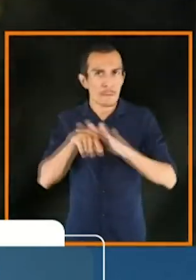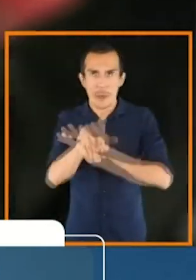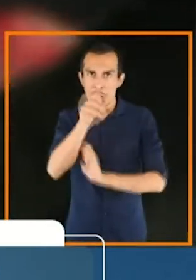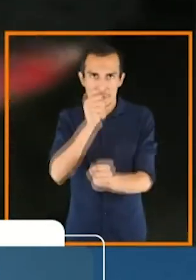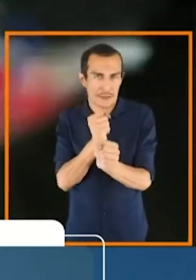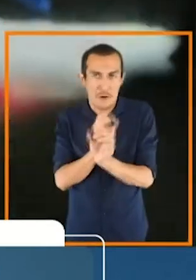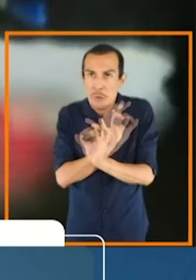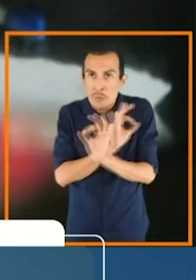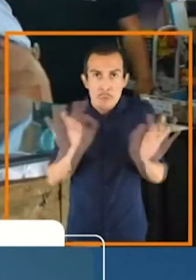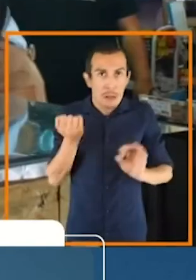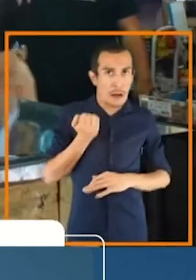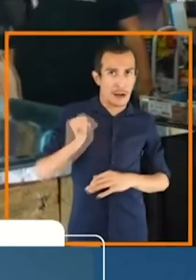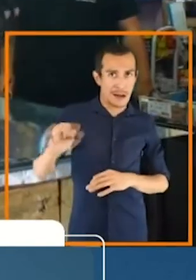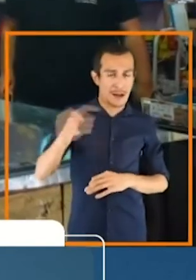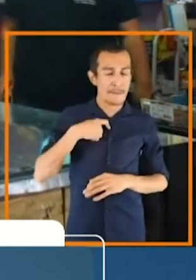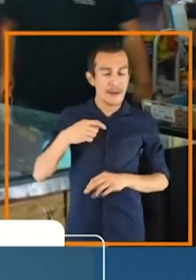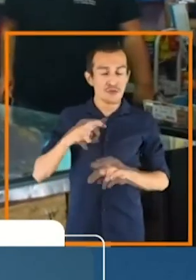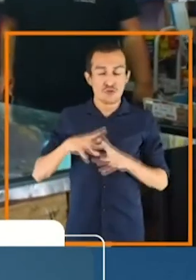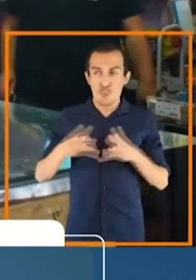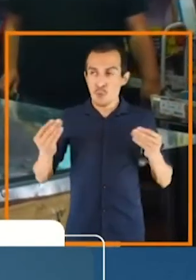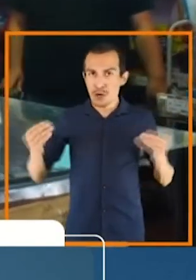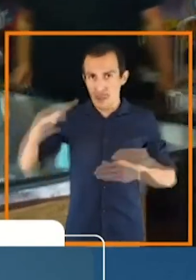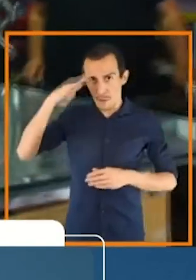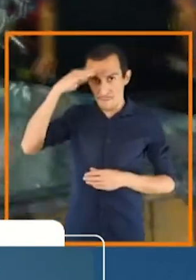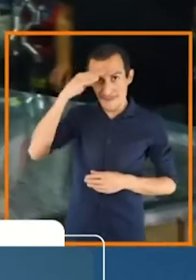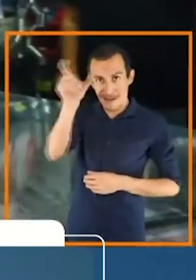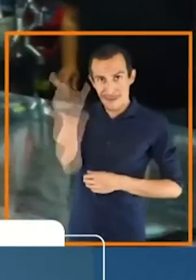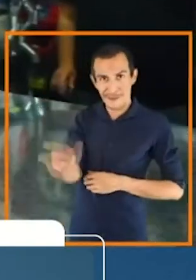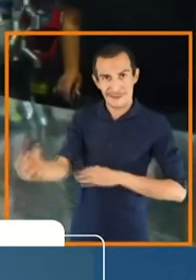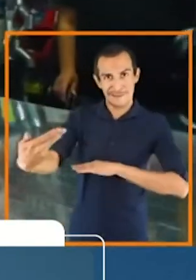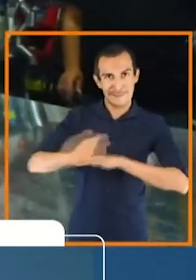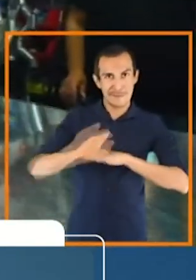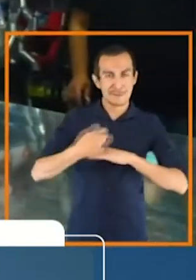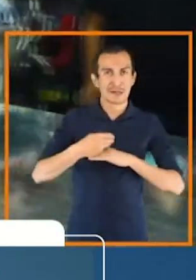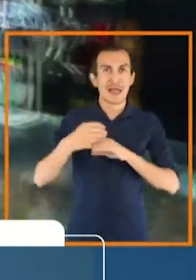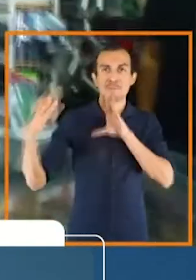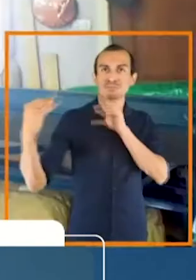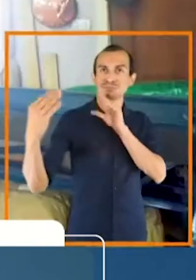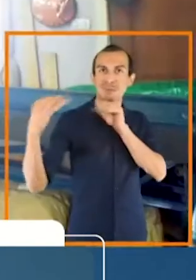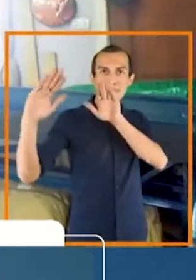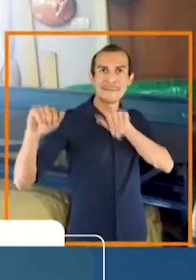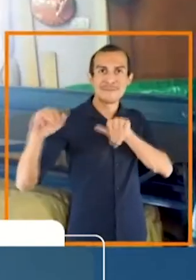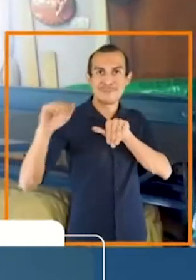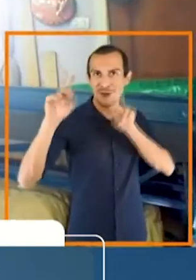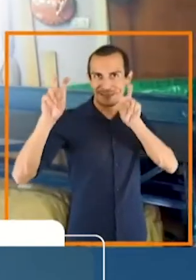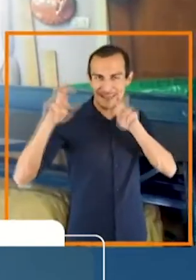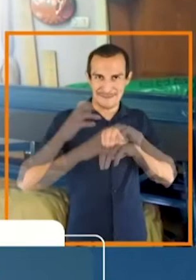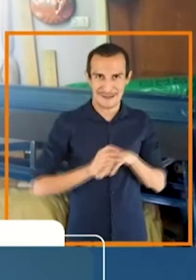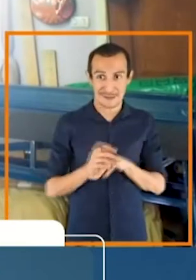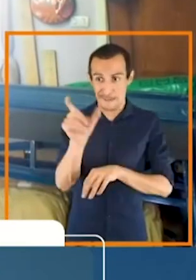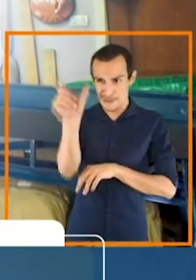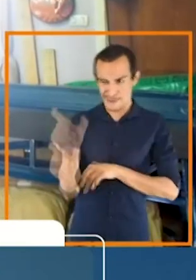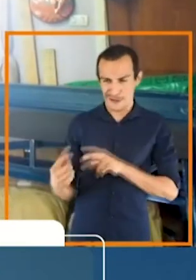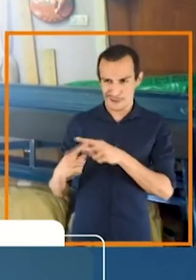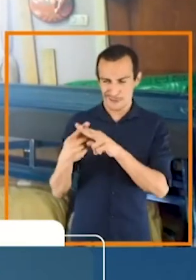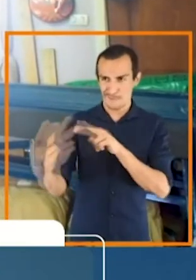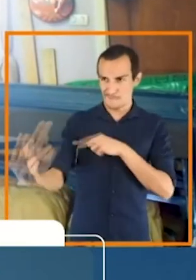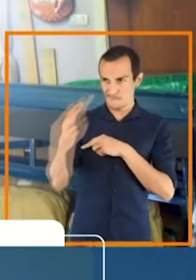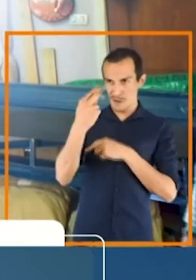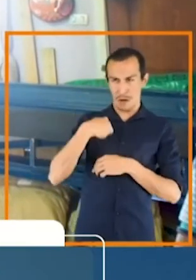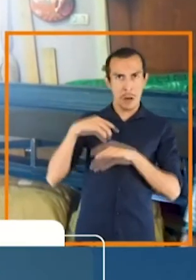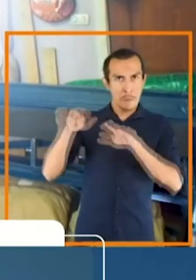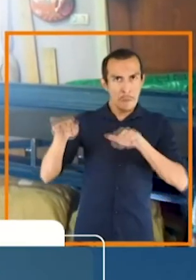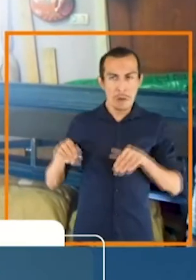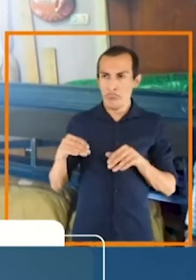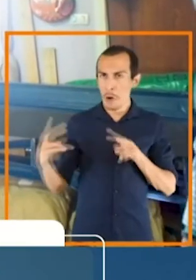Al 8 de enero, ahí son las premiaciones, ahí van, se elige el primer lugar.